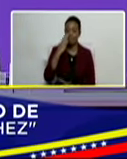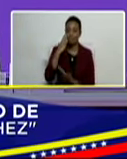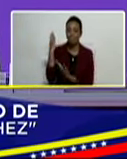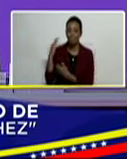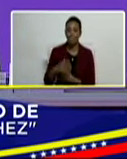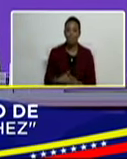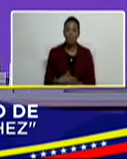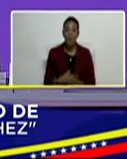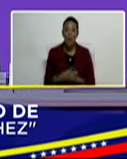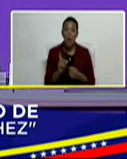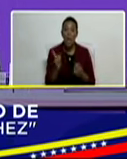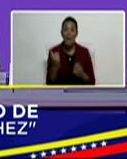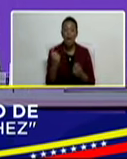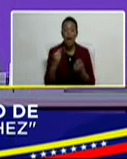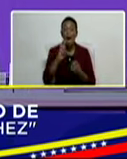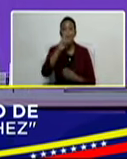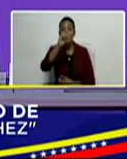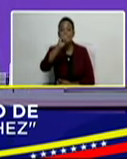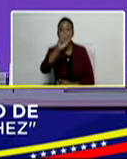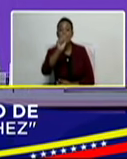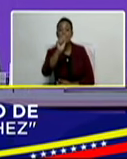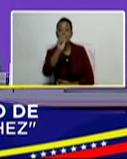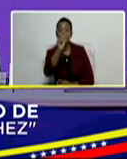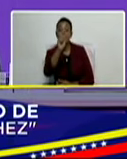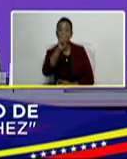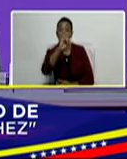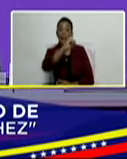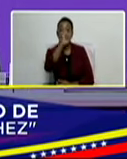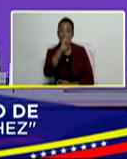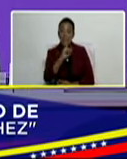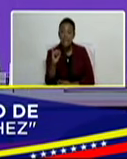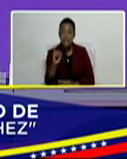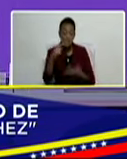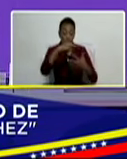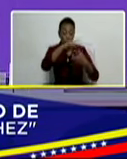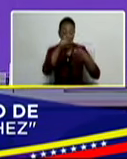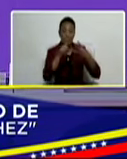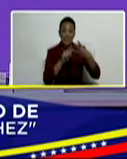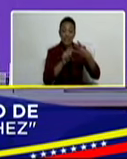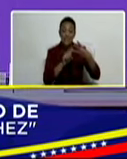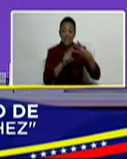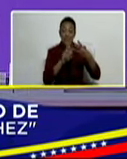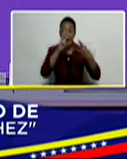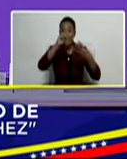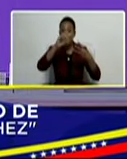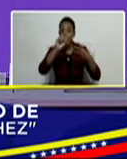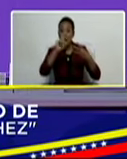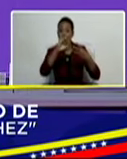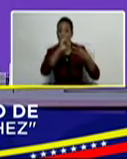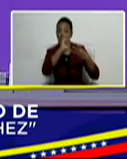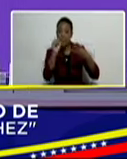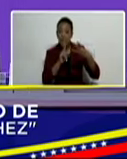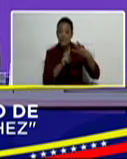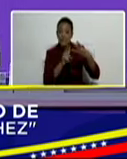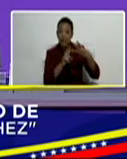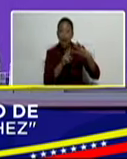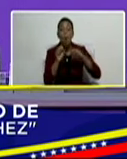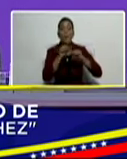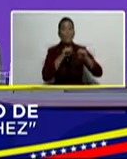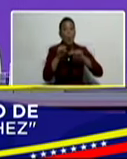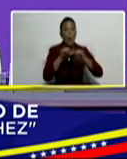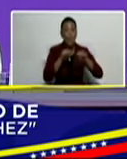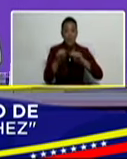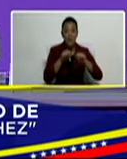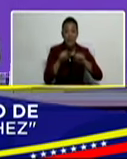Y una tercera matriz, oído, tomen nota. Una tercera matriz, los